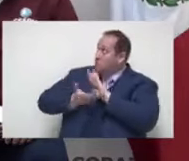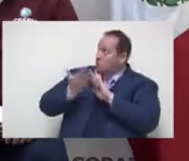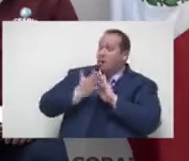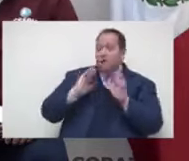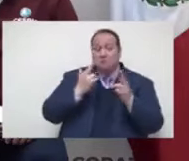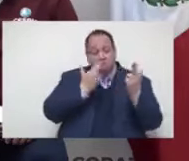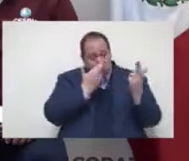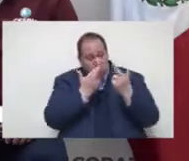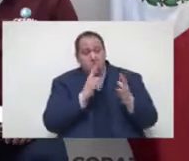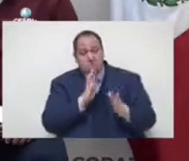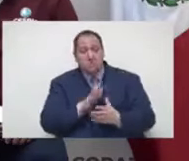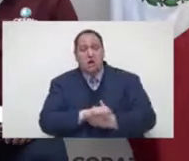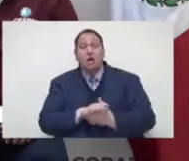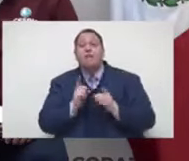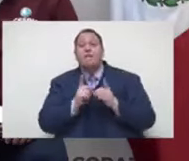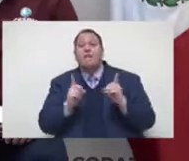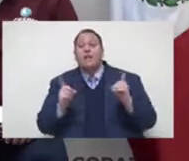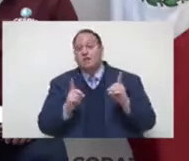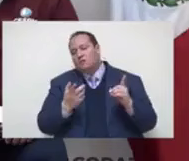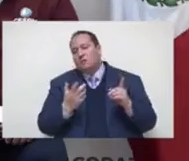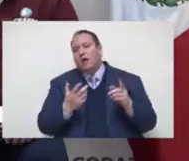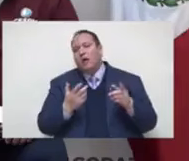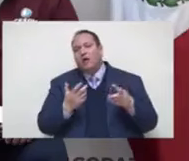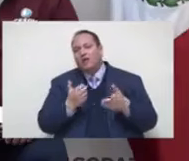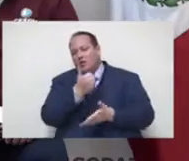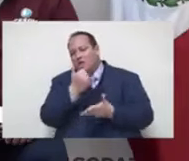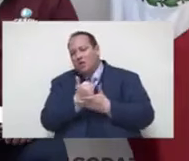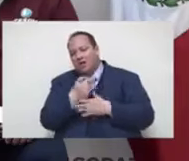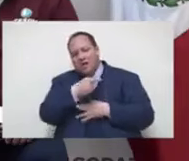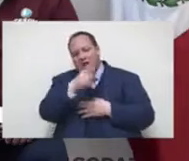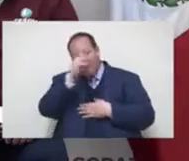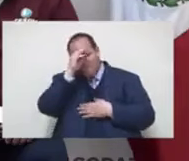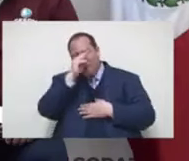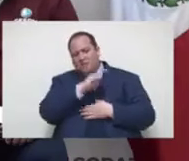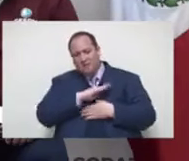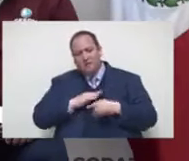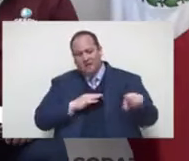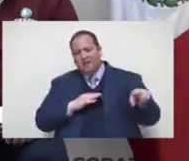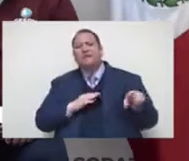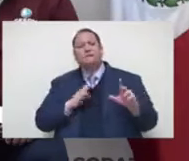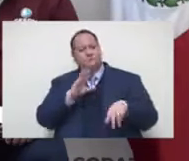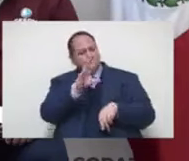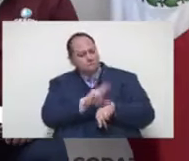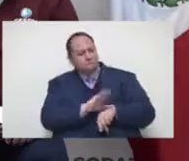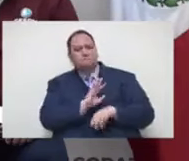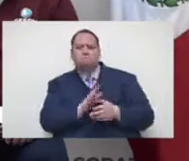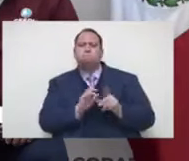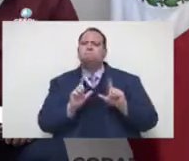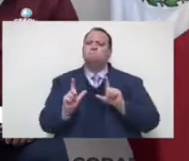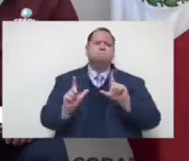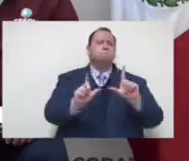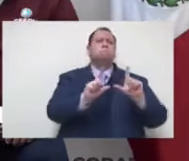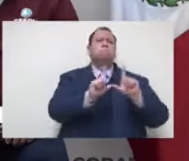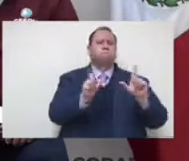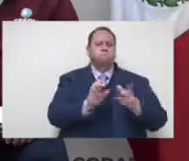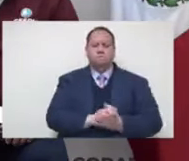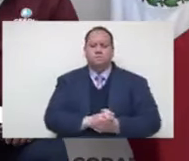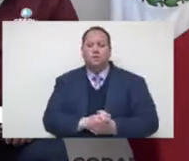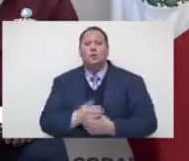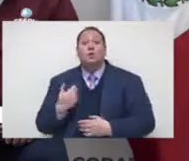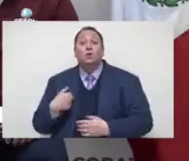revisó por el lado de desarrollo urbano del ayuntamiento, de la administración urbana, y ya se tiene todo listo. Nosotros